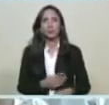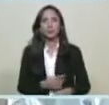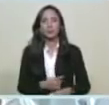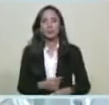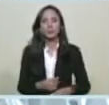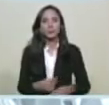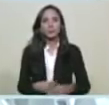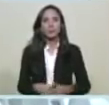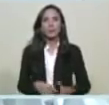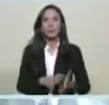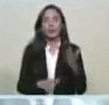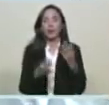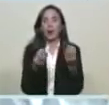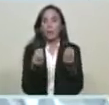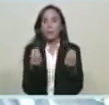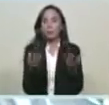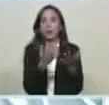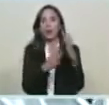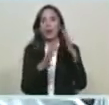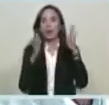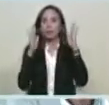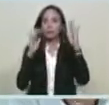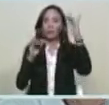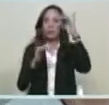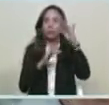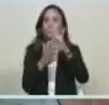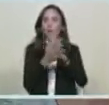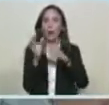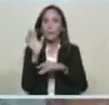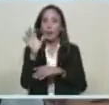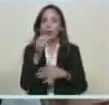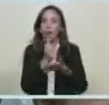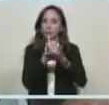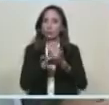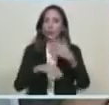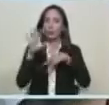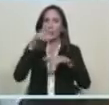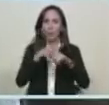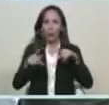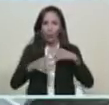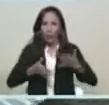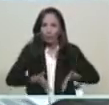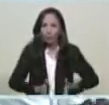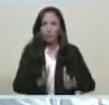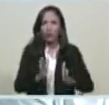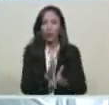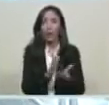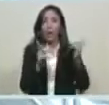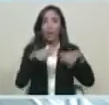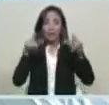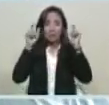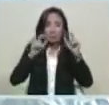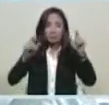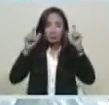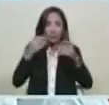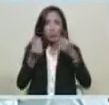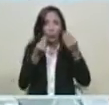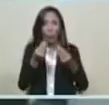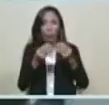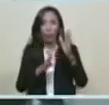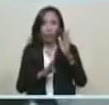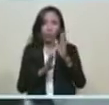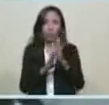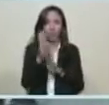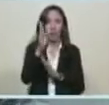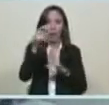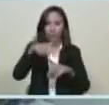para el recursos para la patria pared política pero muchacho y creando lo aquí